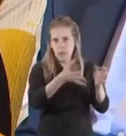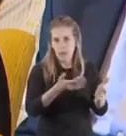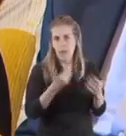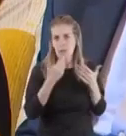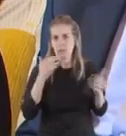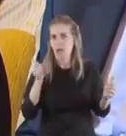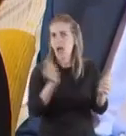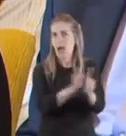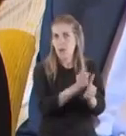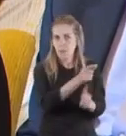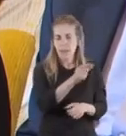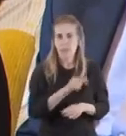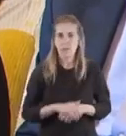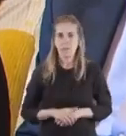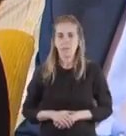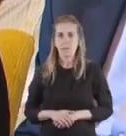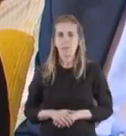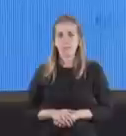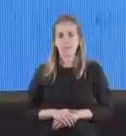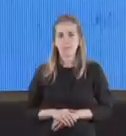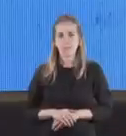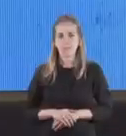y también